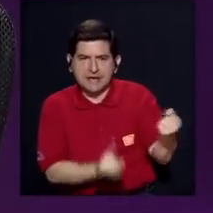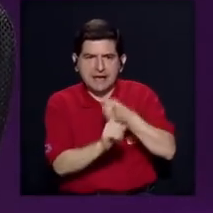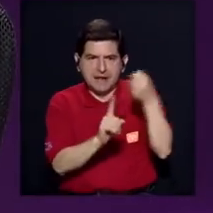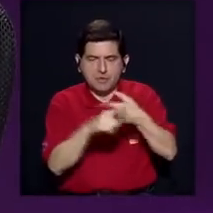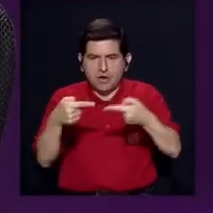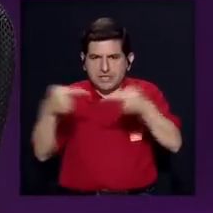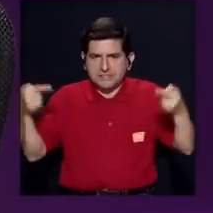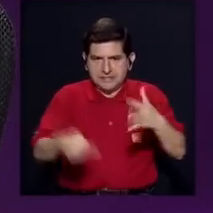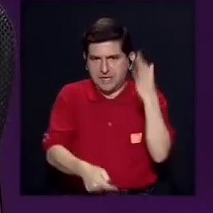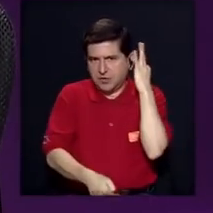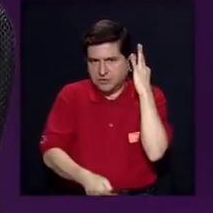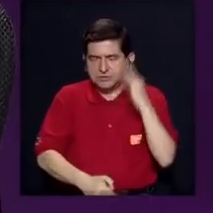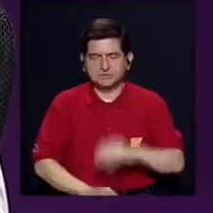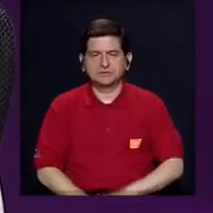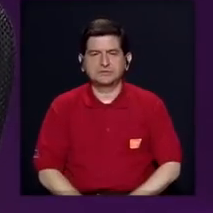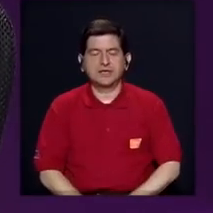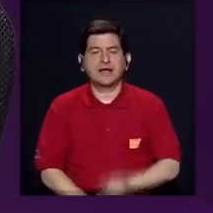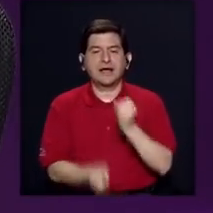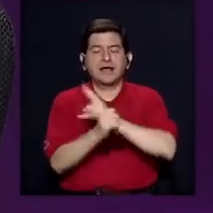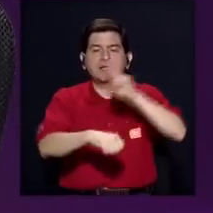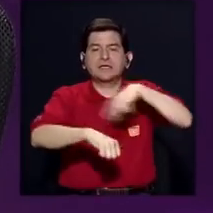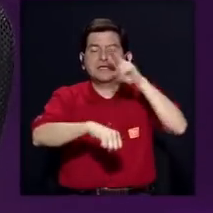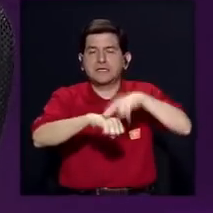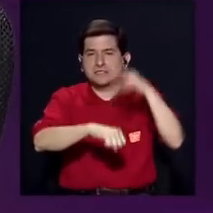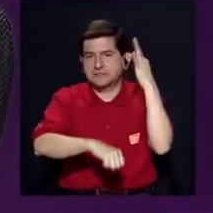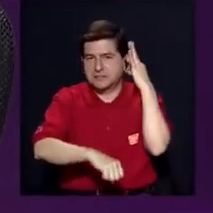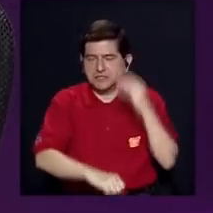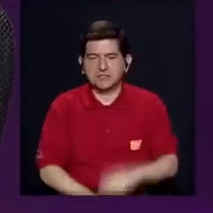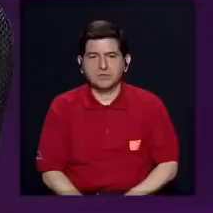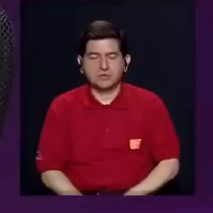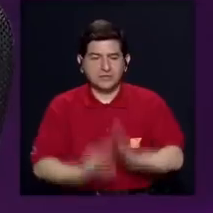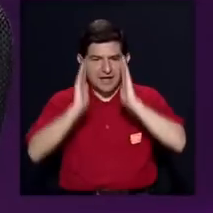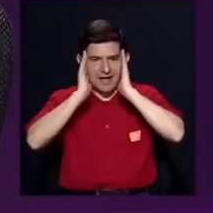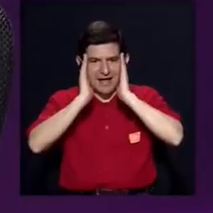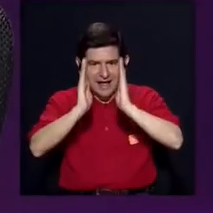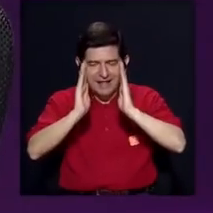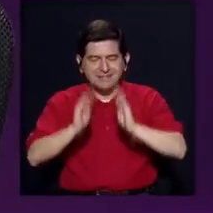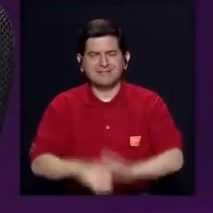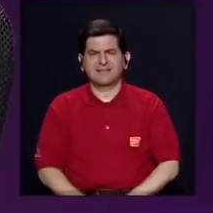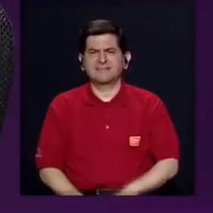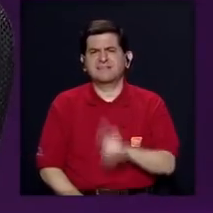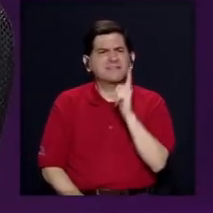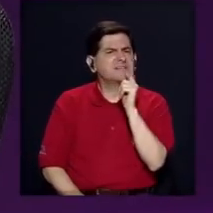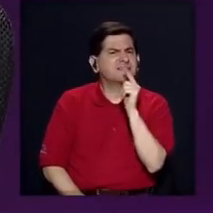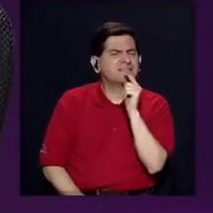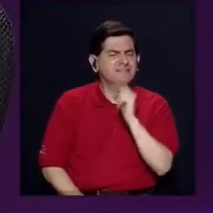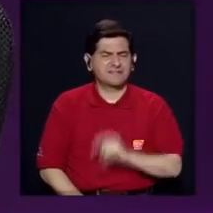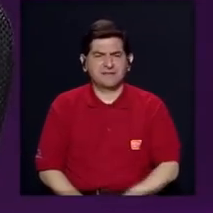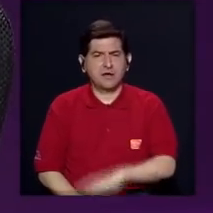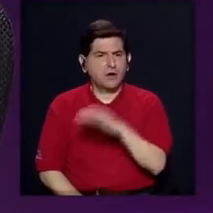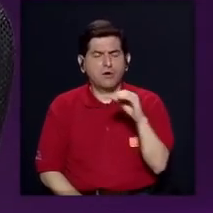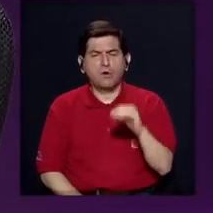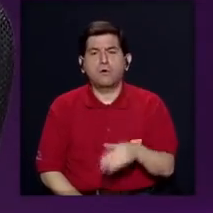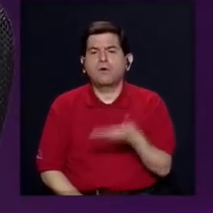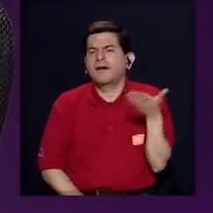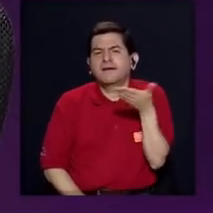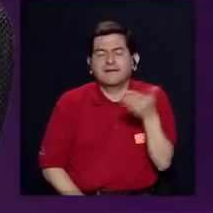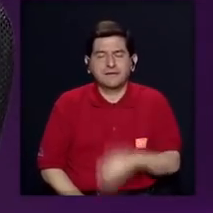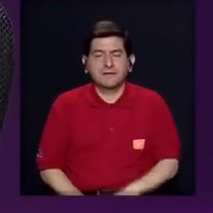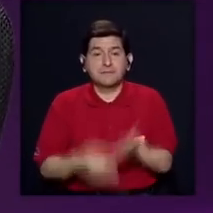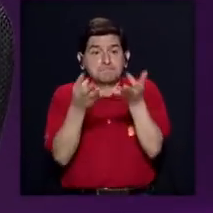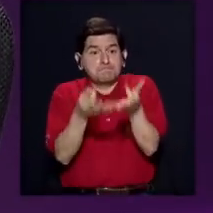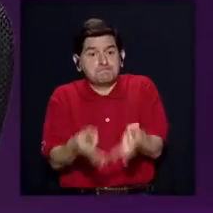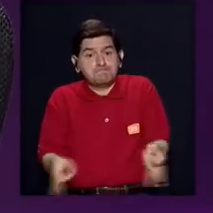contra las mujeres el inamu pone la atención en lo en la importancia